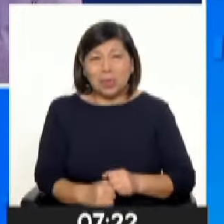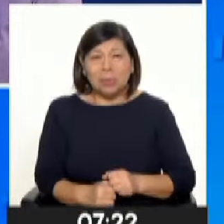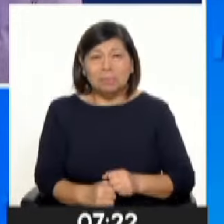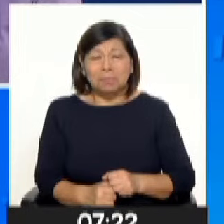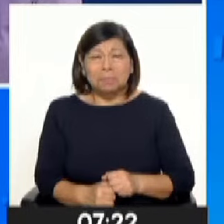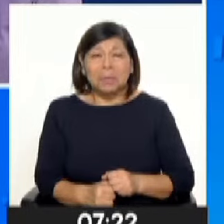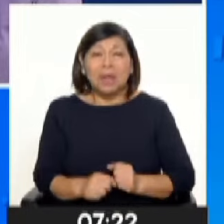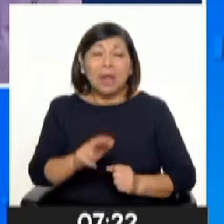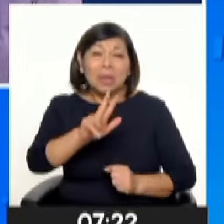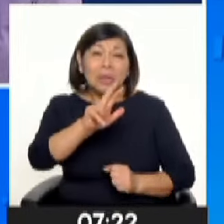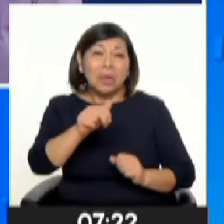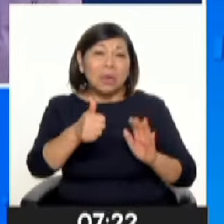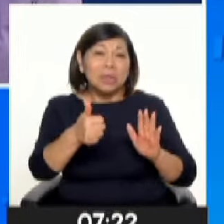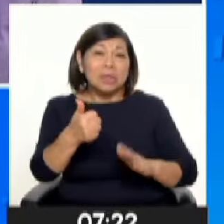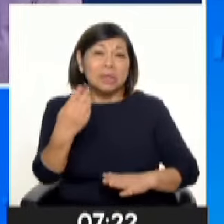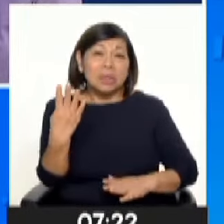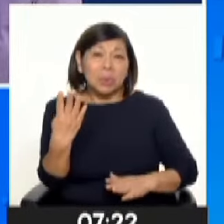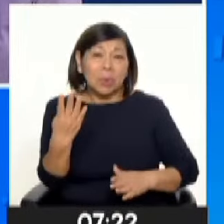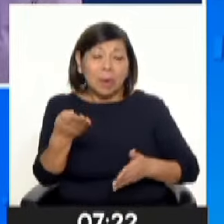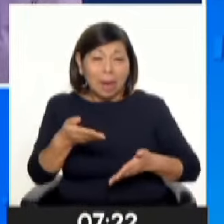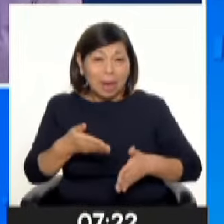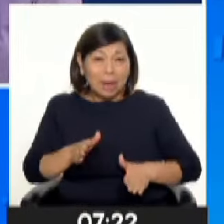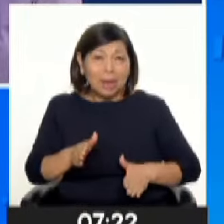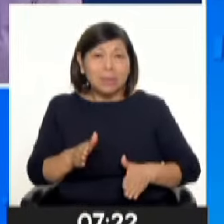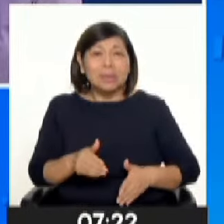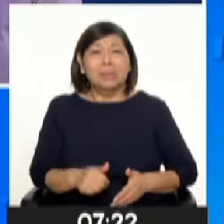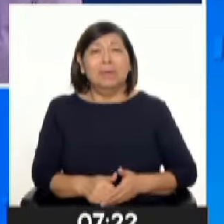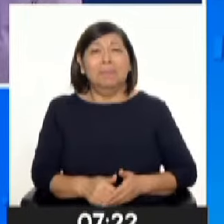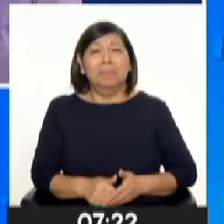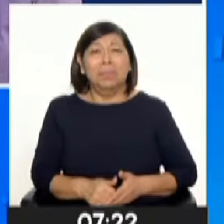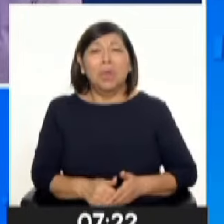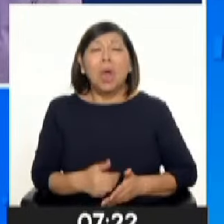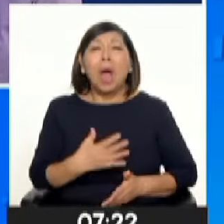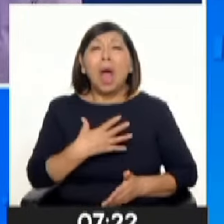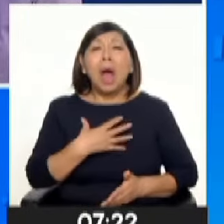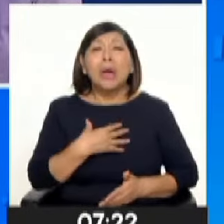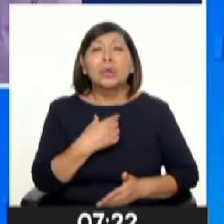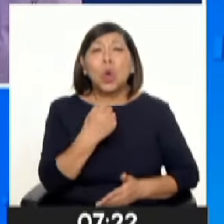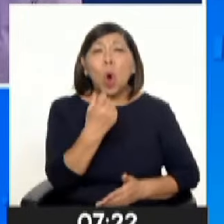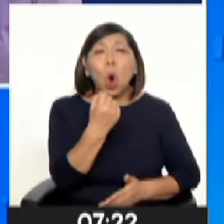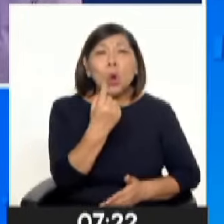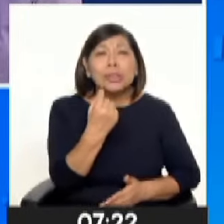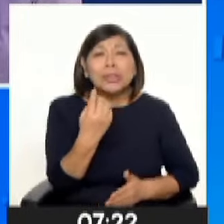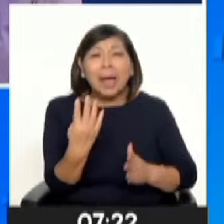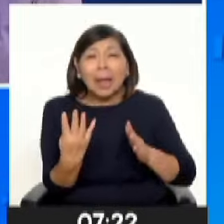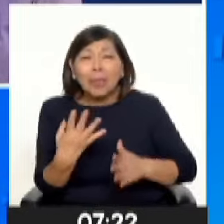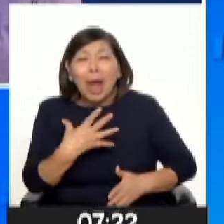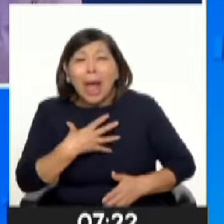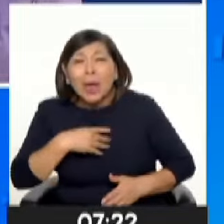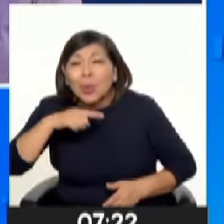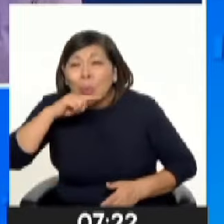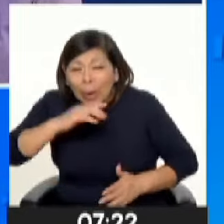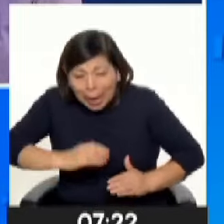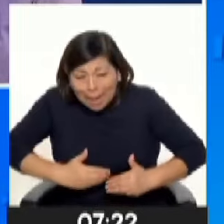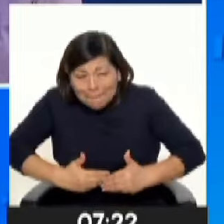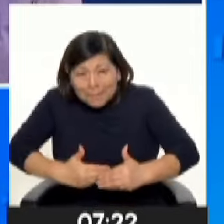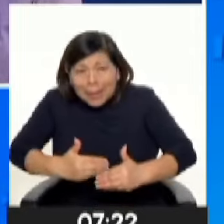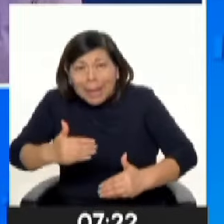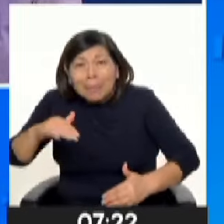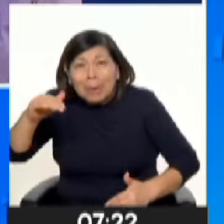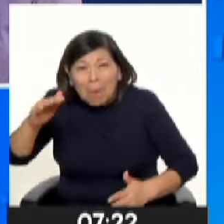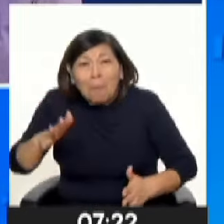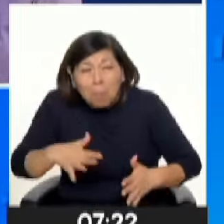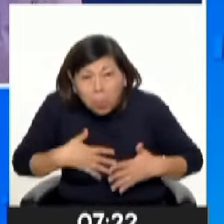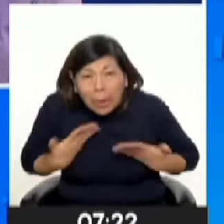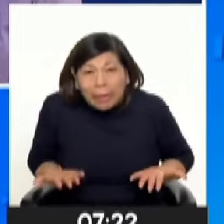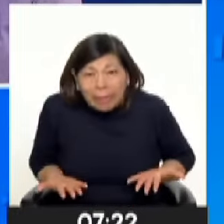hubo 364 nacimientos cuyas madres tienen entre 11 y 14 años. Entonces, en este caso de Mila, por ejemplo,